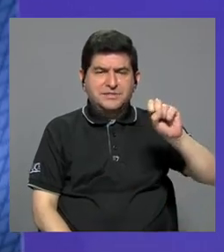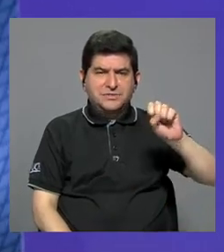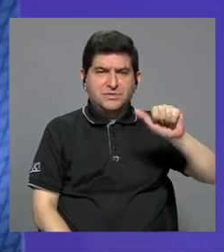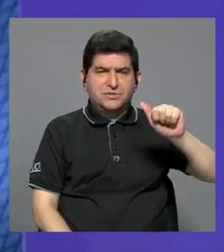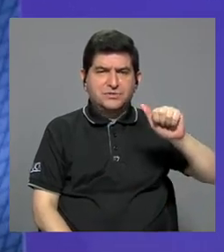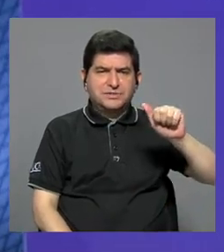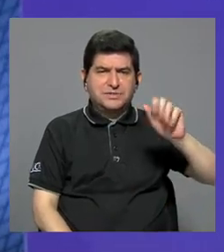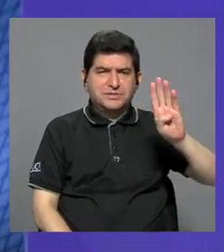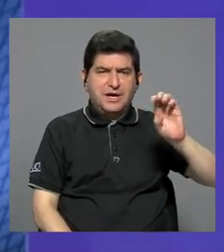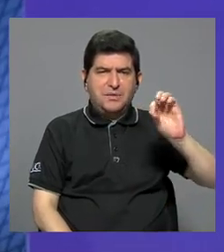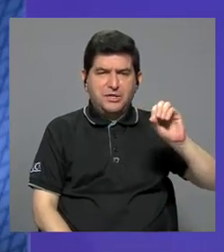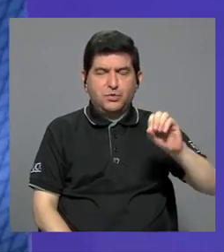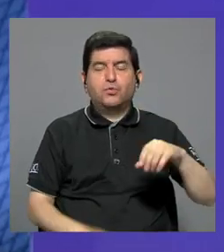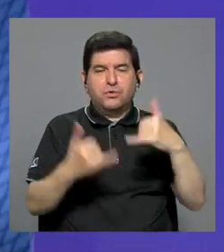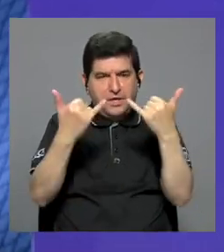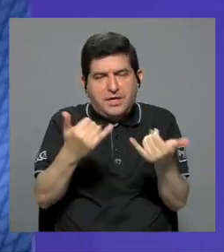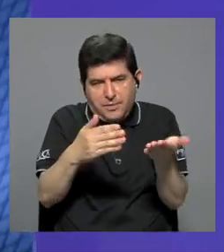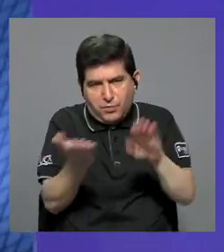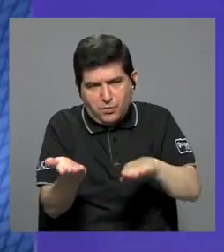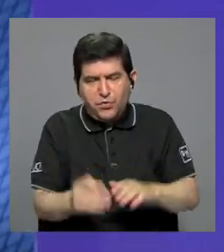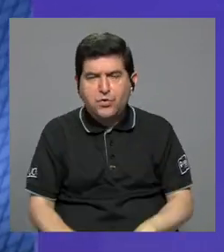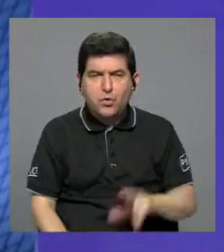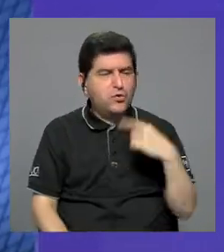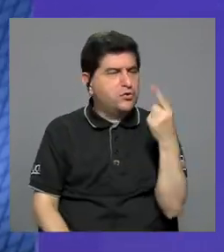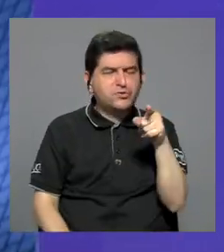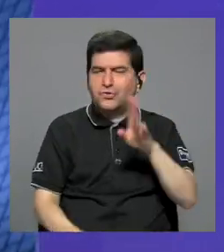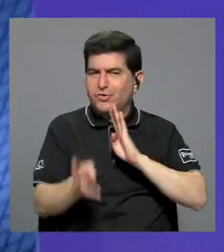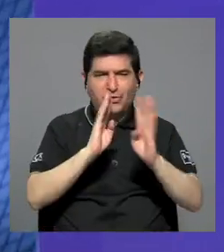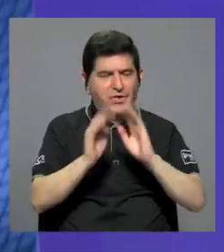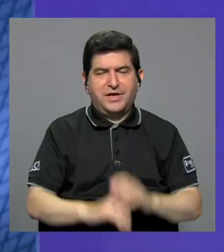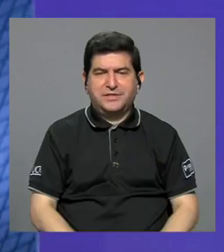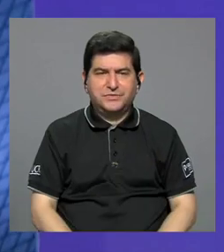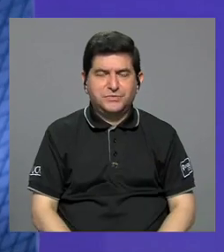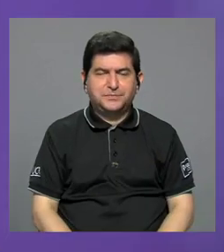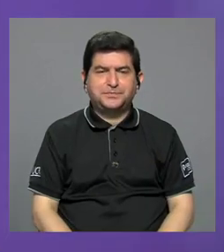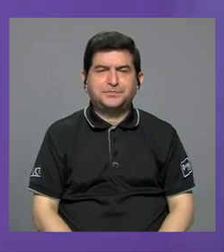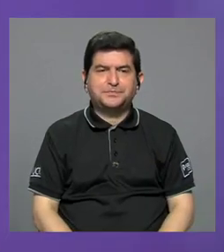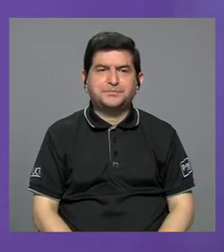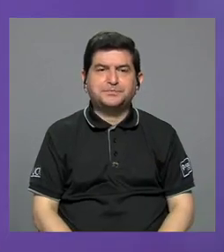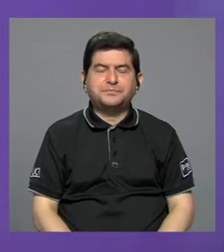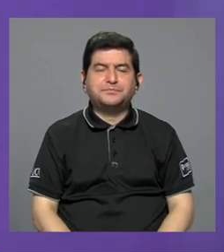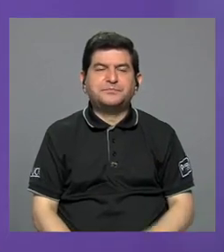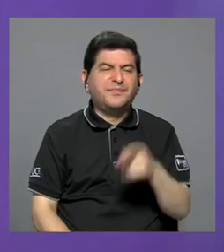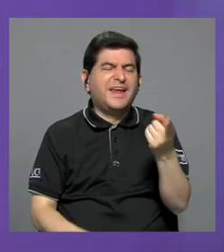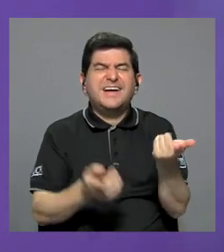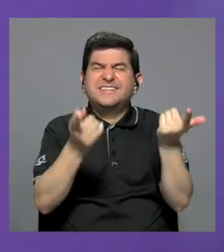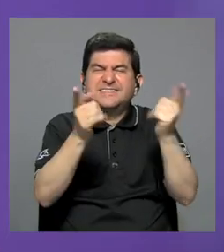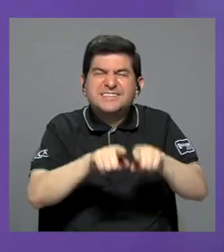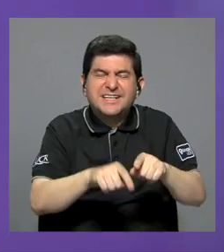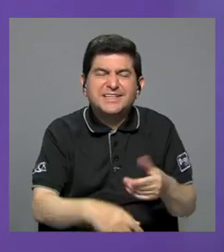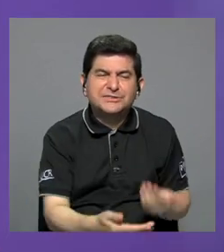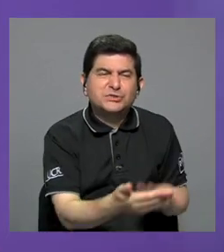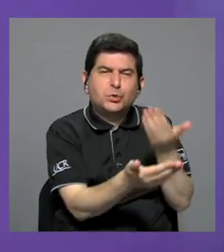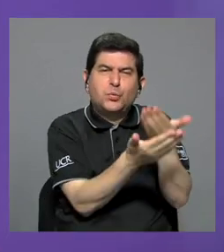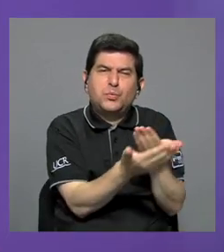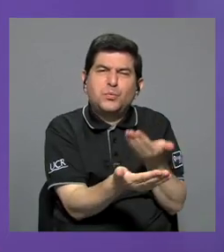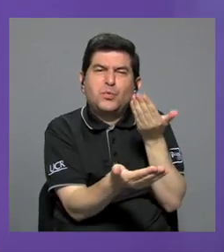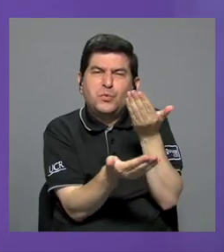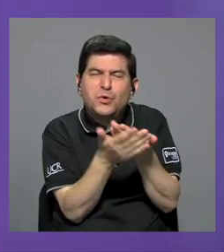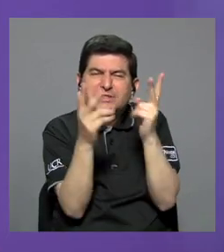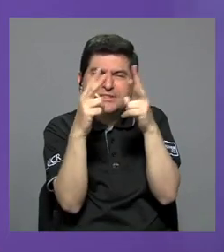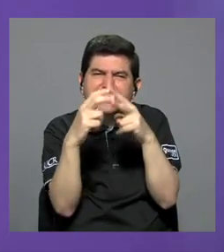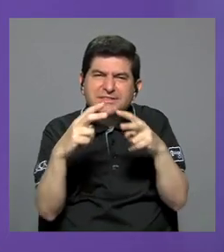aquí, pero que Sábato no era lo único de lo que quería hablar. Porque en si este no caso, hace, ¿cuál es la propuesta, digamos,